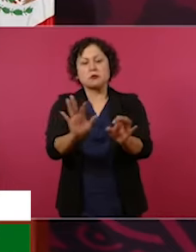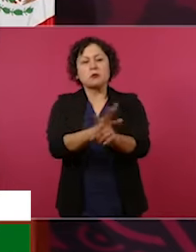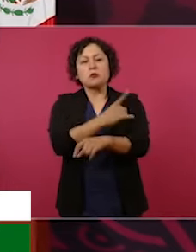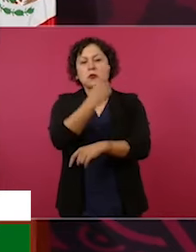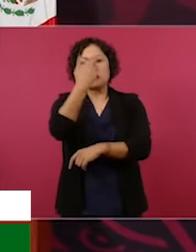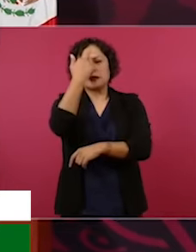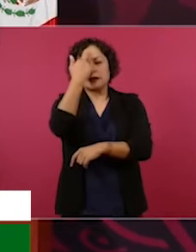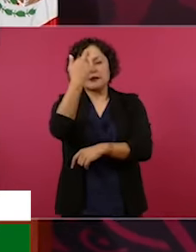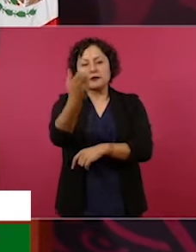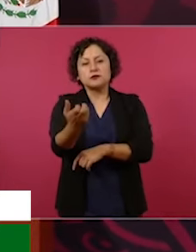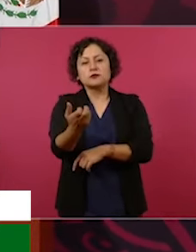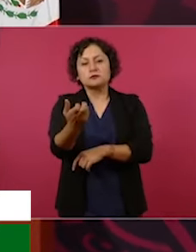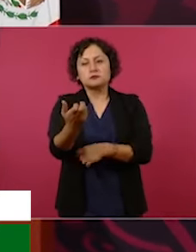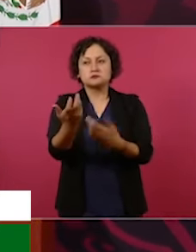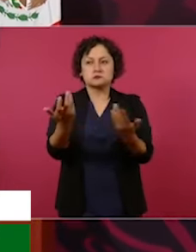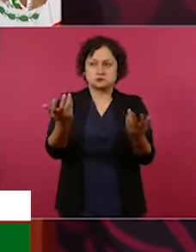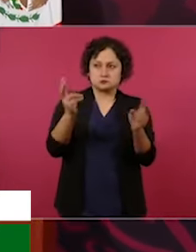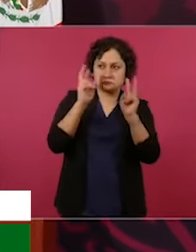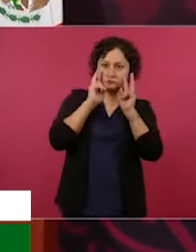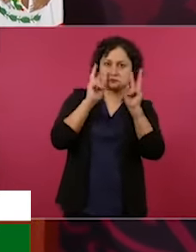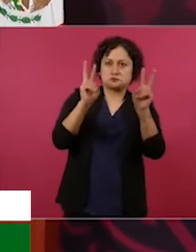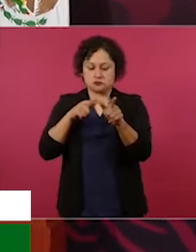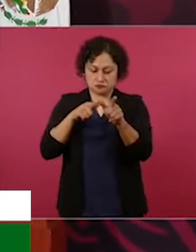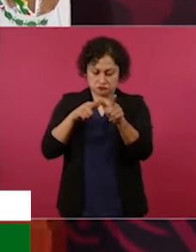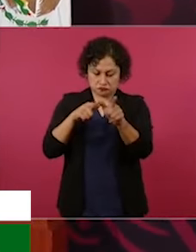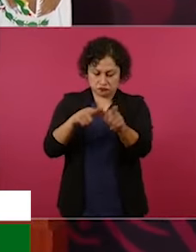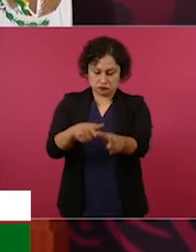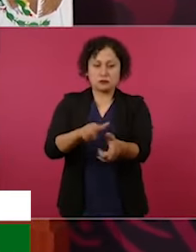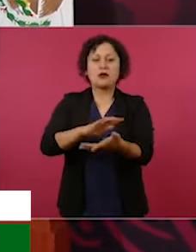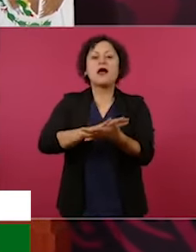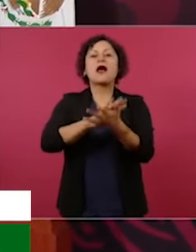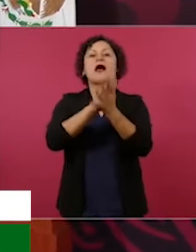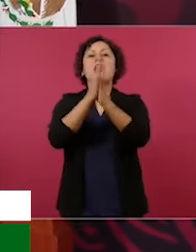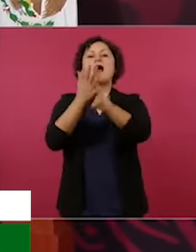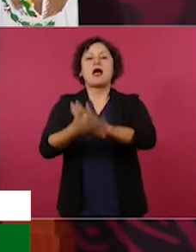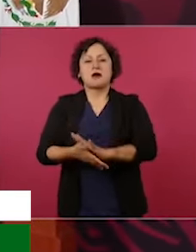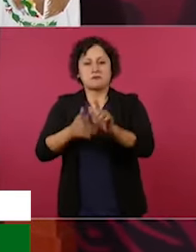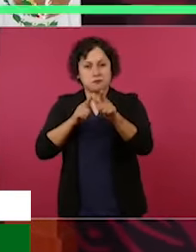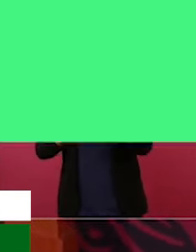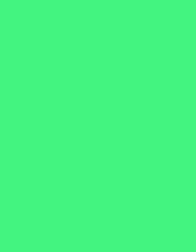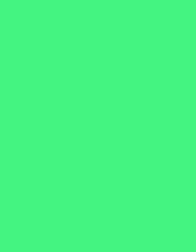garantizan la continuidad con cambio. Son muy buenos todos.